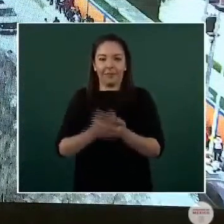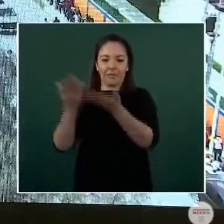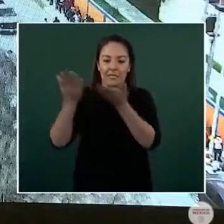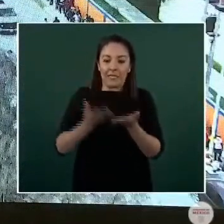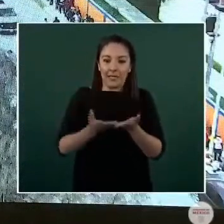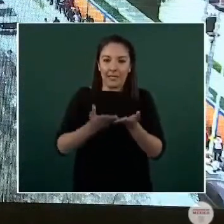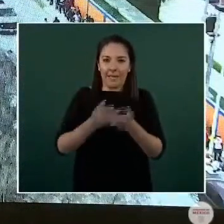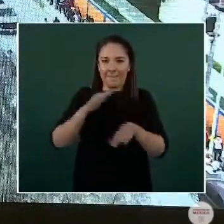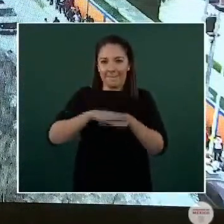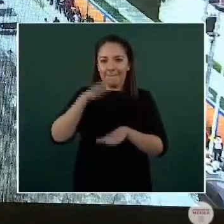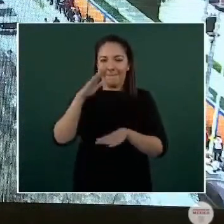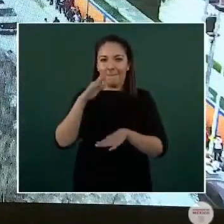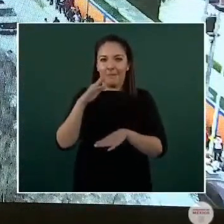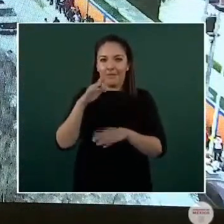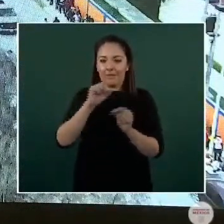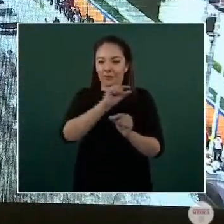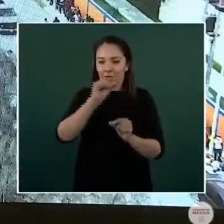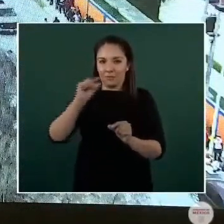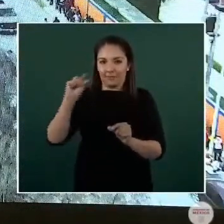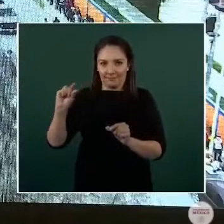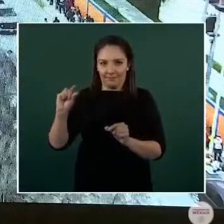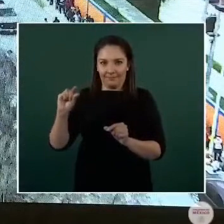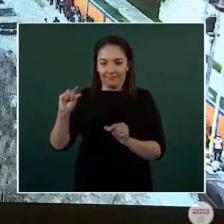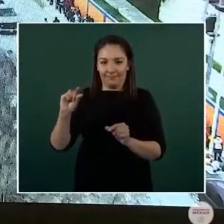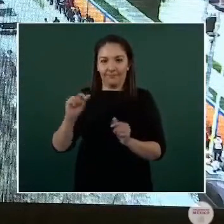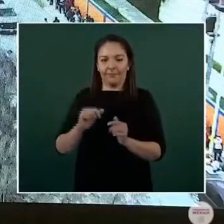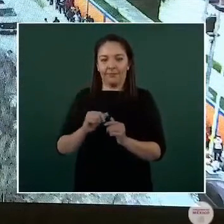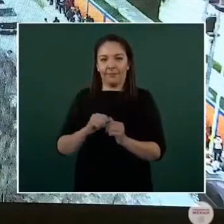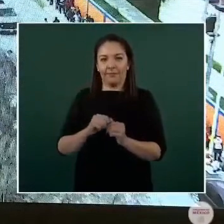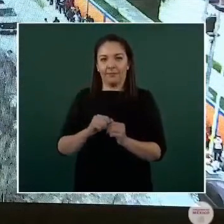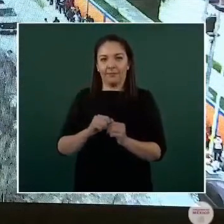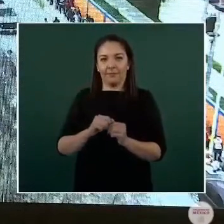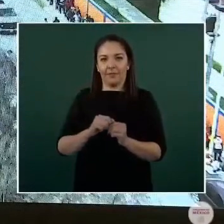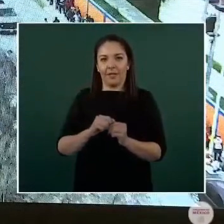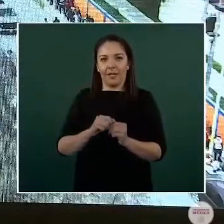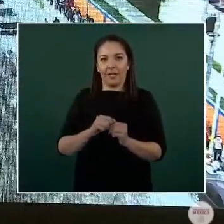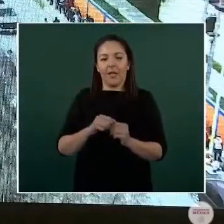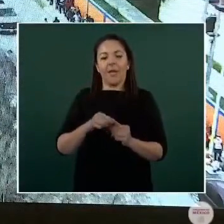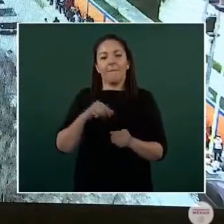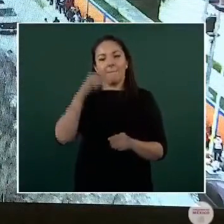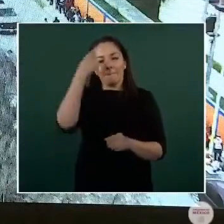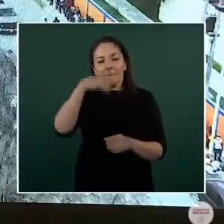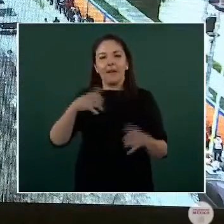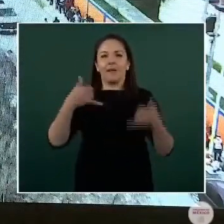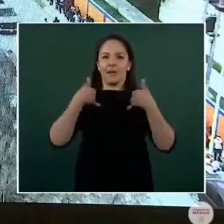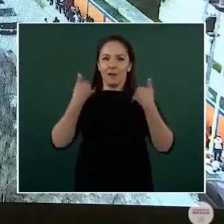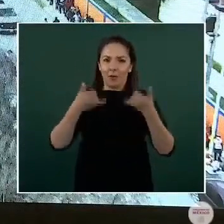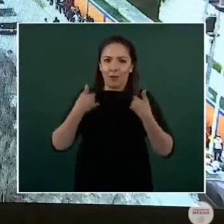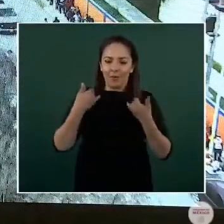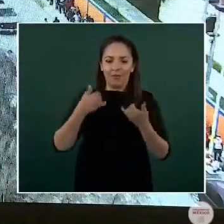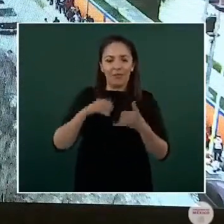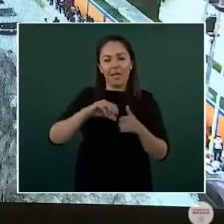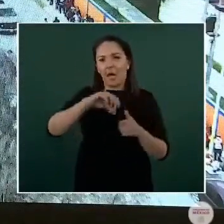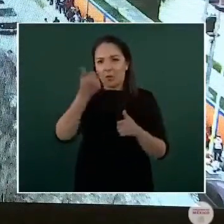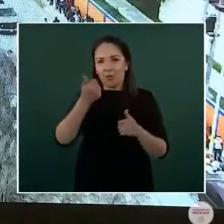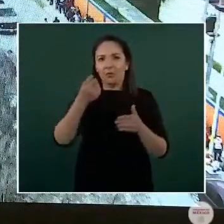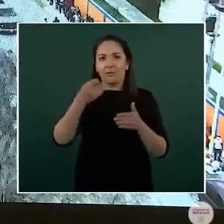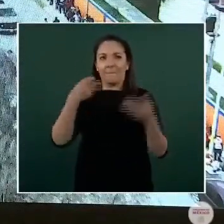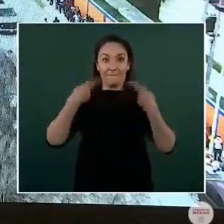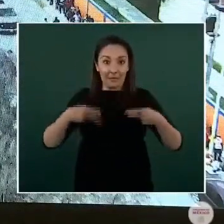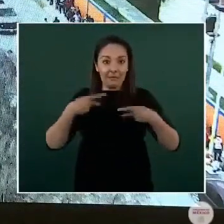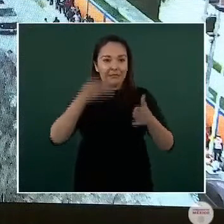más de vacunas, de no solamente para jóvenes, sino para algunos otros que